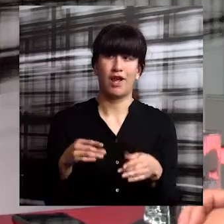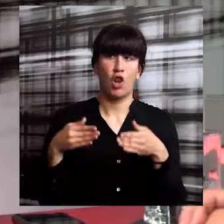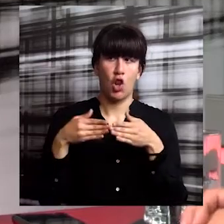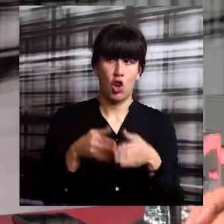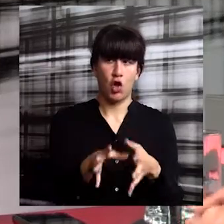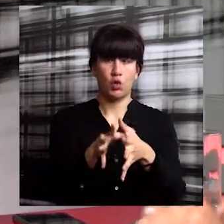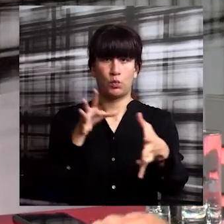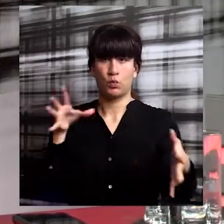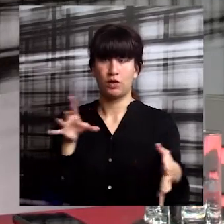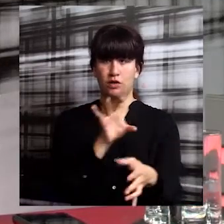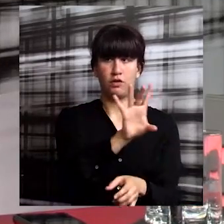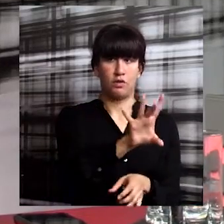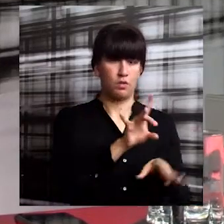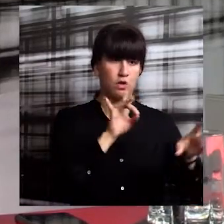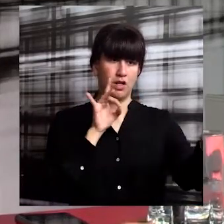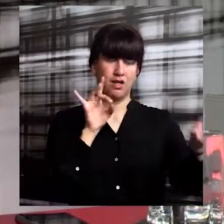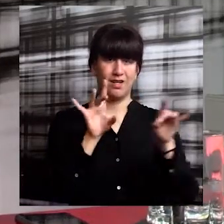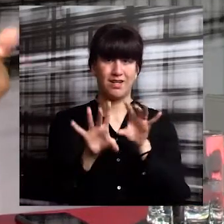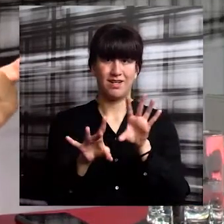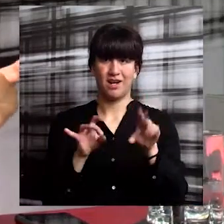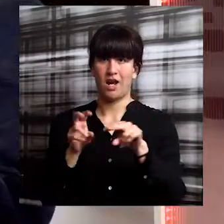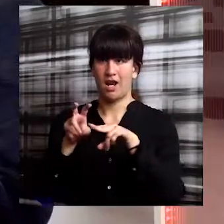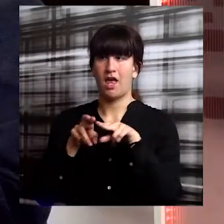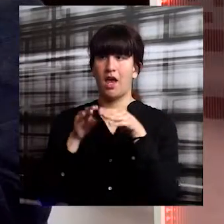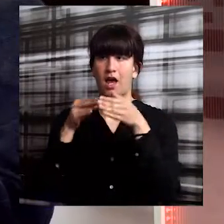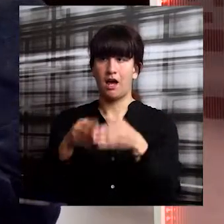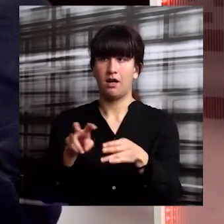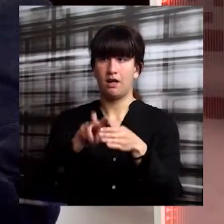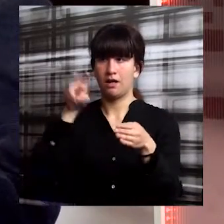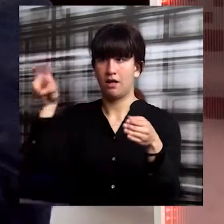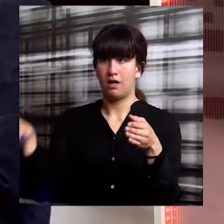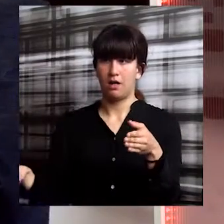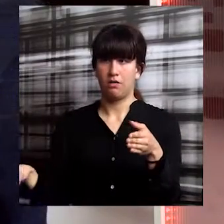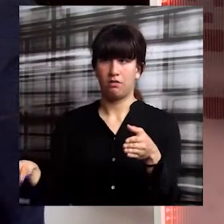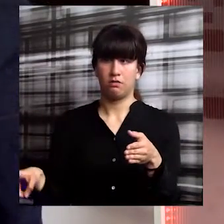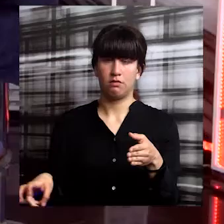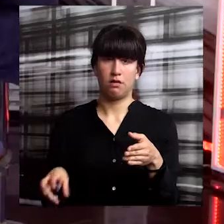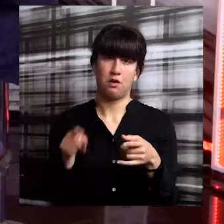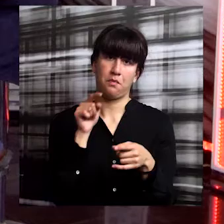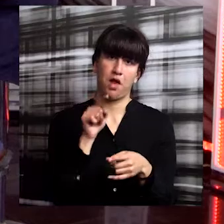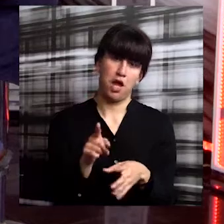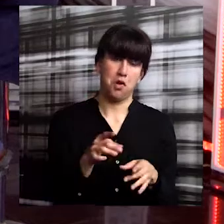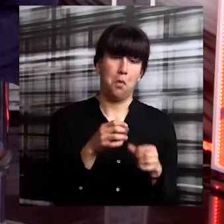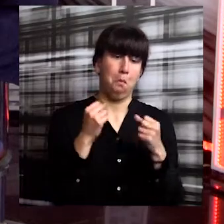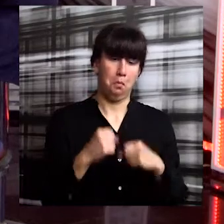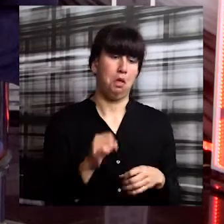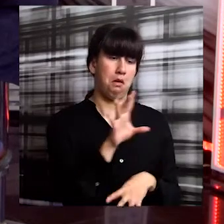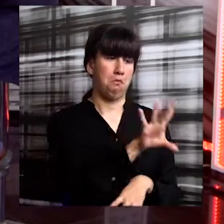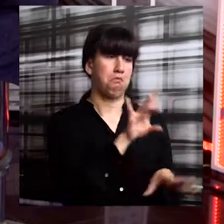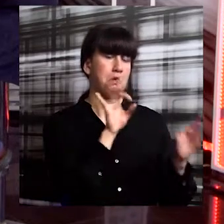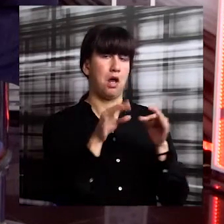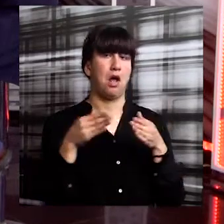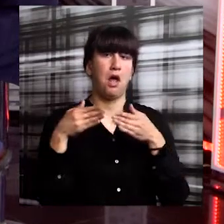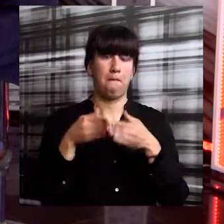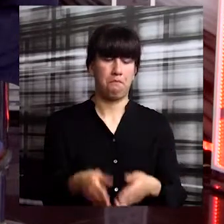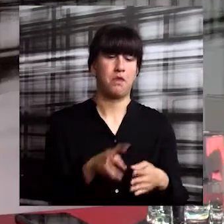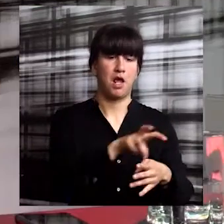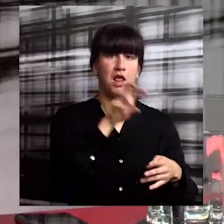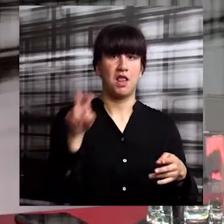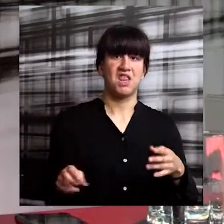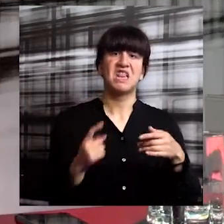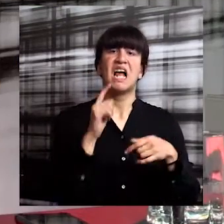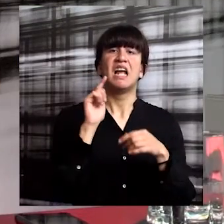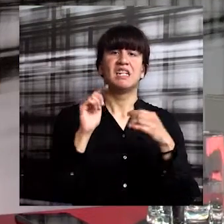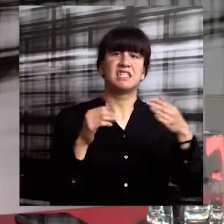allí. Podrían perfectamente recalar en el Terminal 1, en el futuro Terminal 2 o seguir yéndose a San Antonio. Va a depender de un tema de